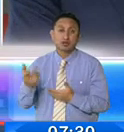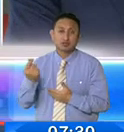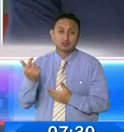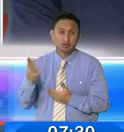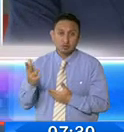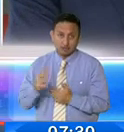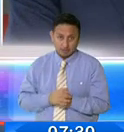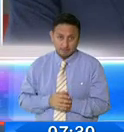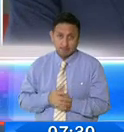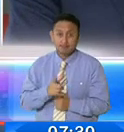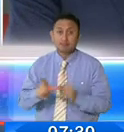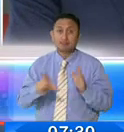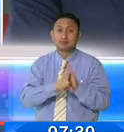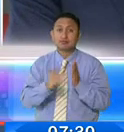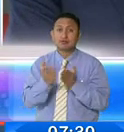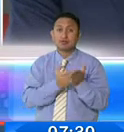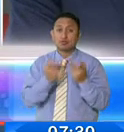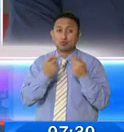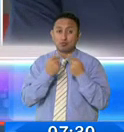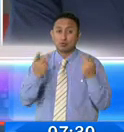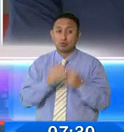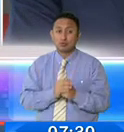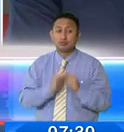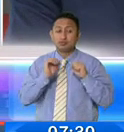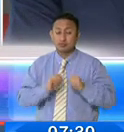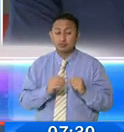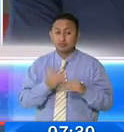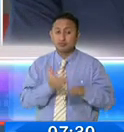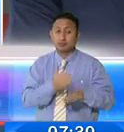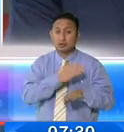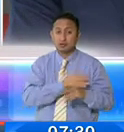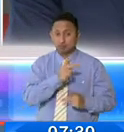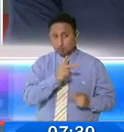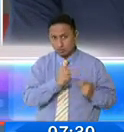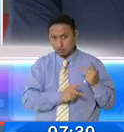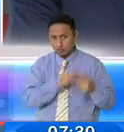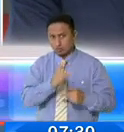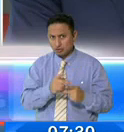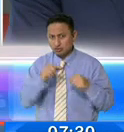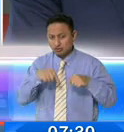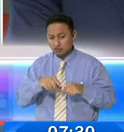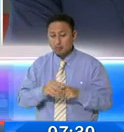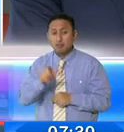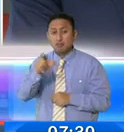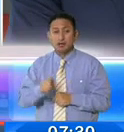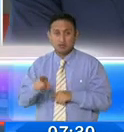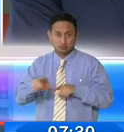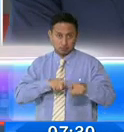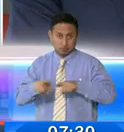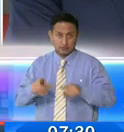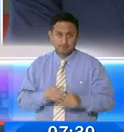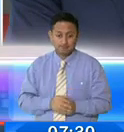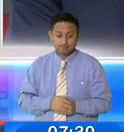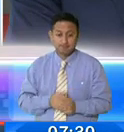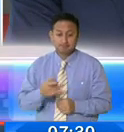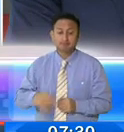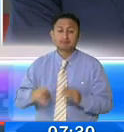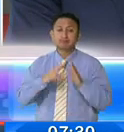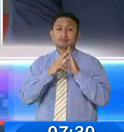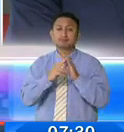de servicio público establece ciertos procedimientos para los concursos de oposición. Por lo tanto, el reglamento lo que ha hecho